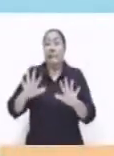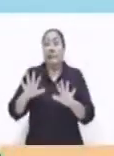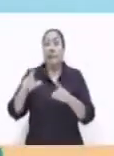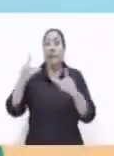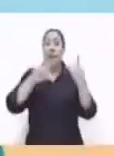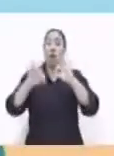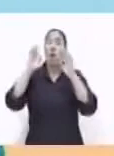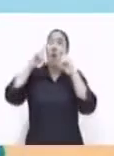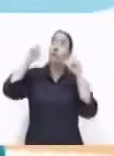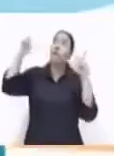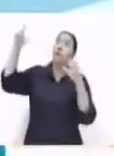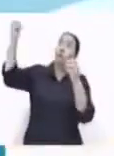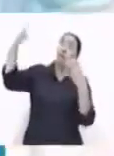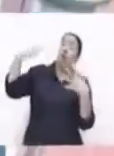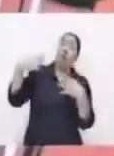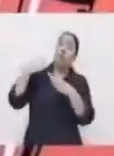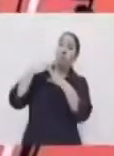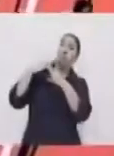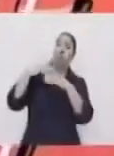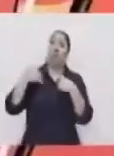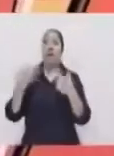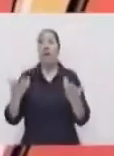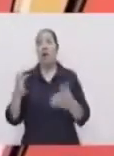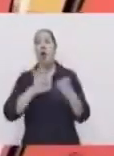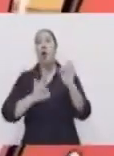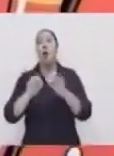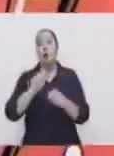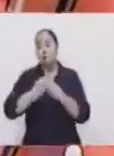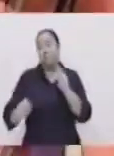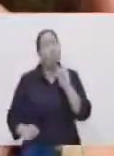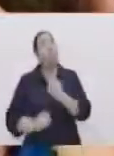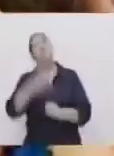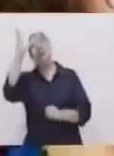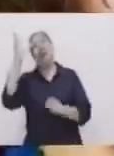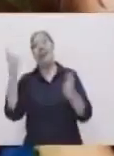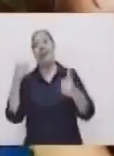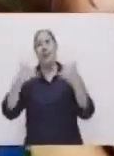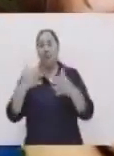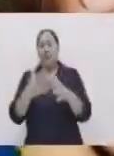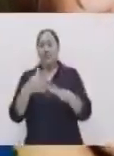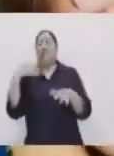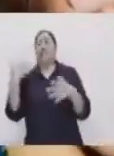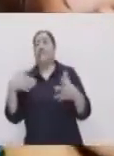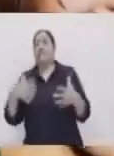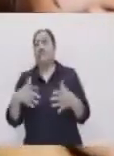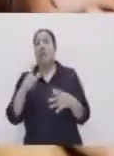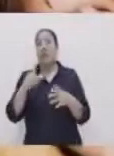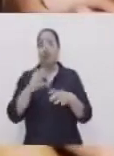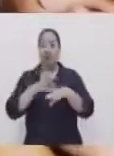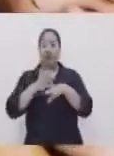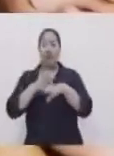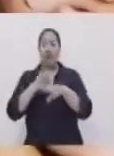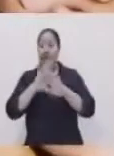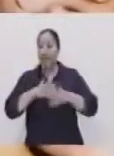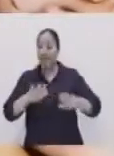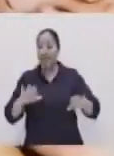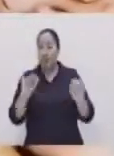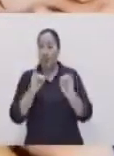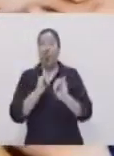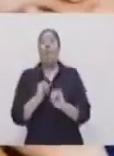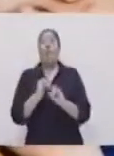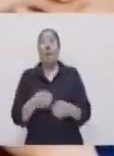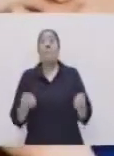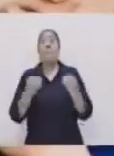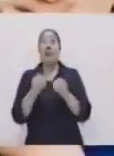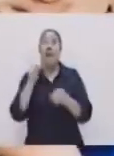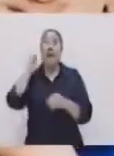sol sin bloqueador solar o al quemar fuegos pirotécnicos. La piel de los niños es más delgada que la de los adultos, por este motivo